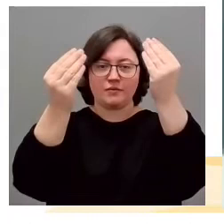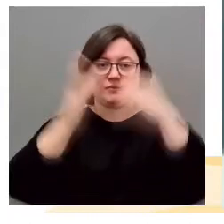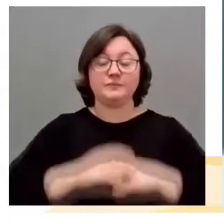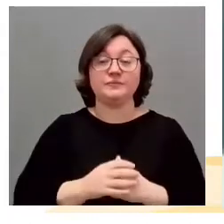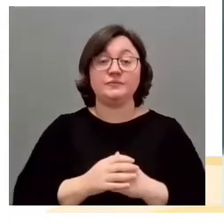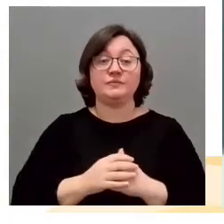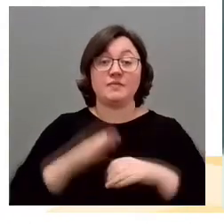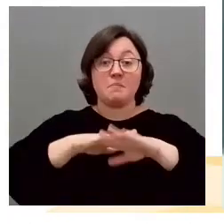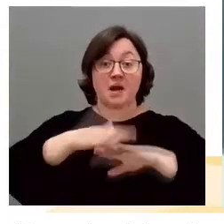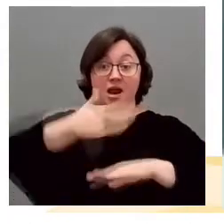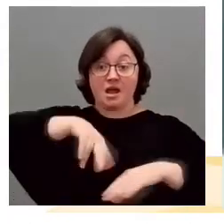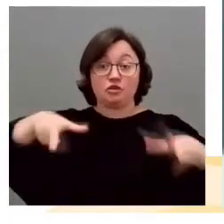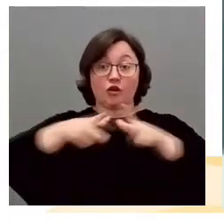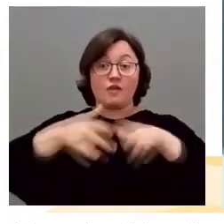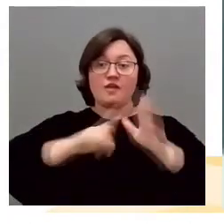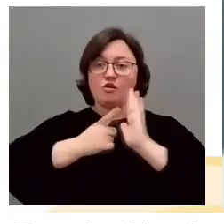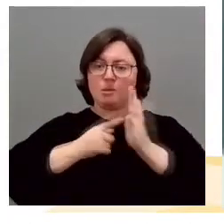para toda la sociedad.